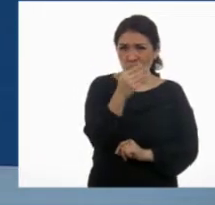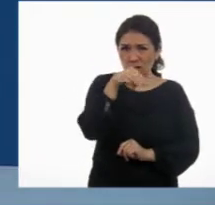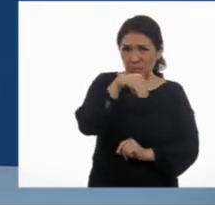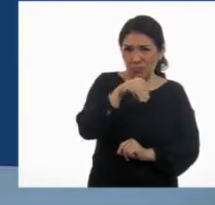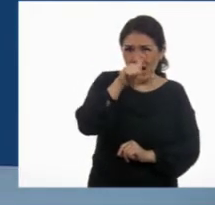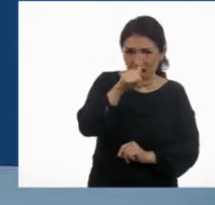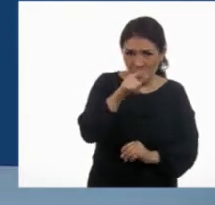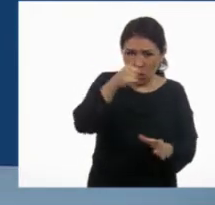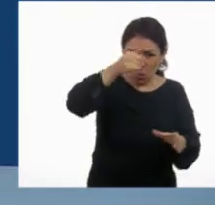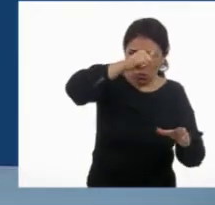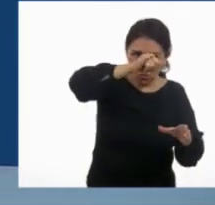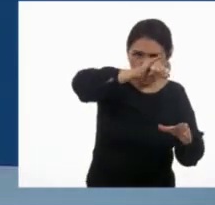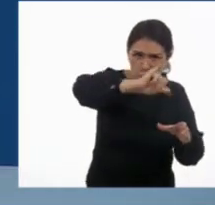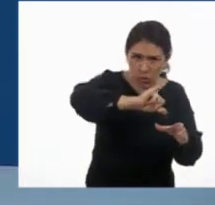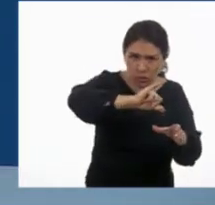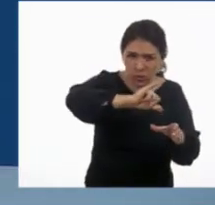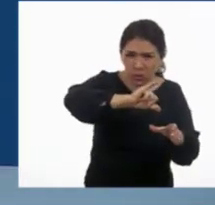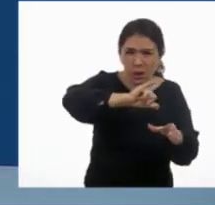750 y...